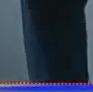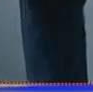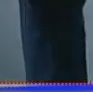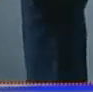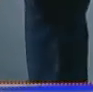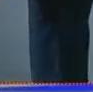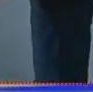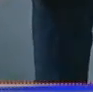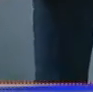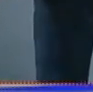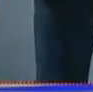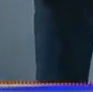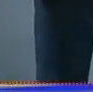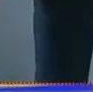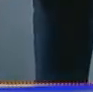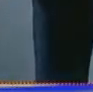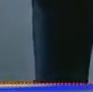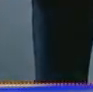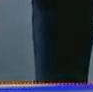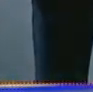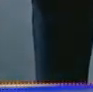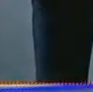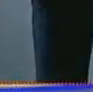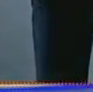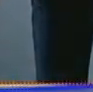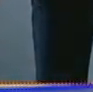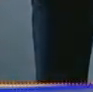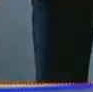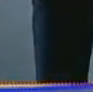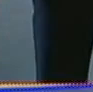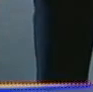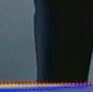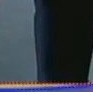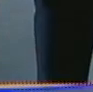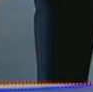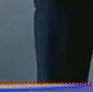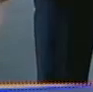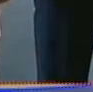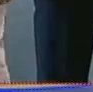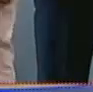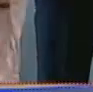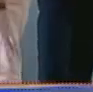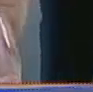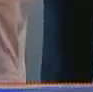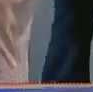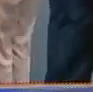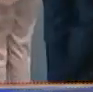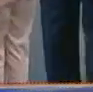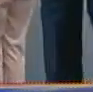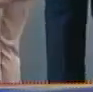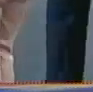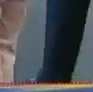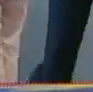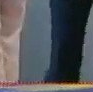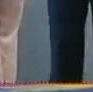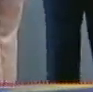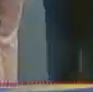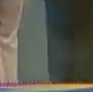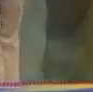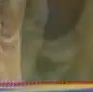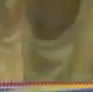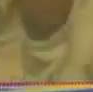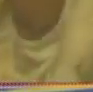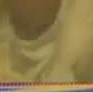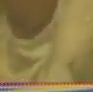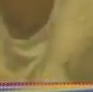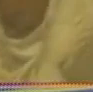Bolívar, es el acto que se realiza a esta hora por parte de las autoridades del gobierno bolivariano. Allí vemos entonces